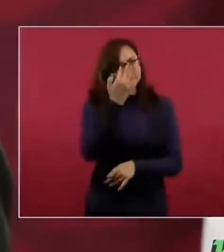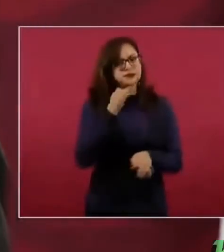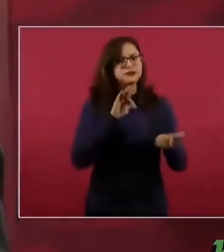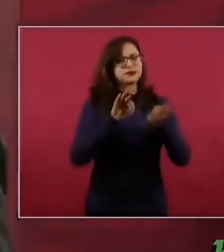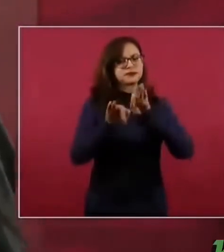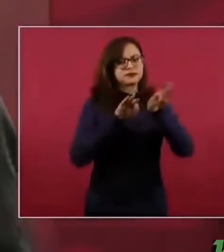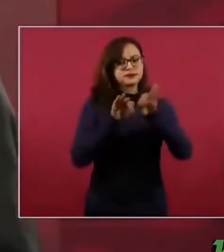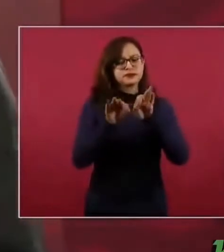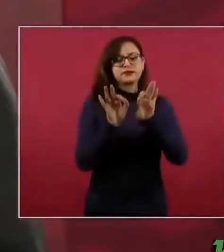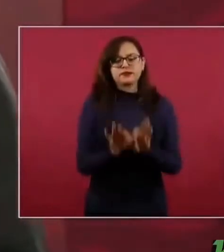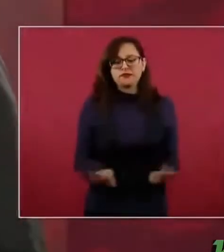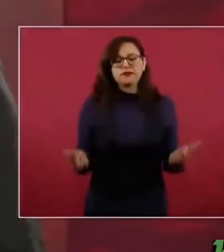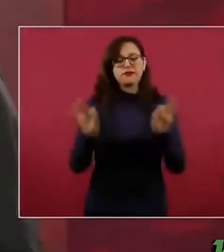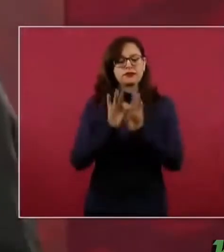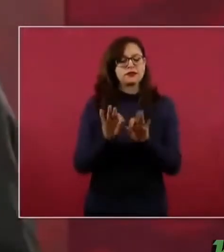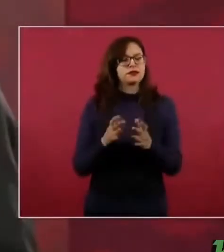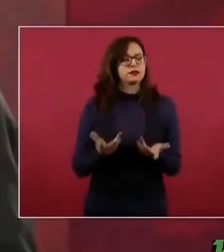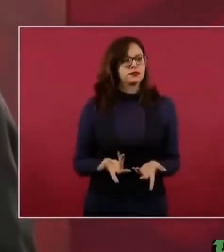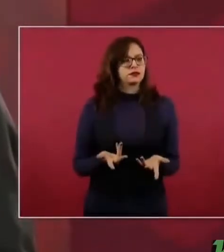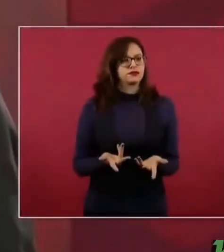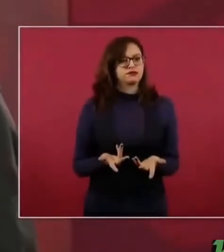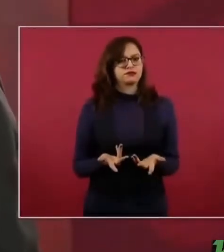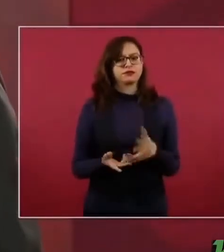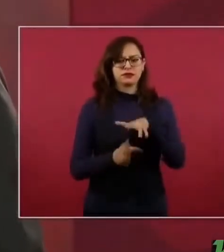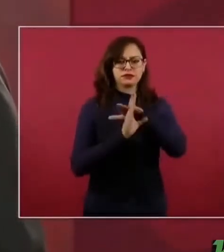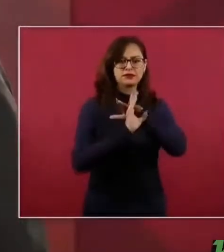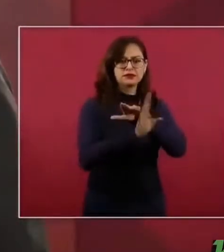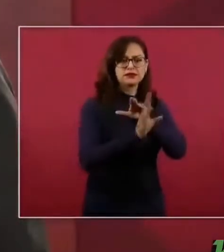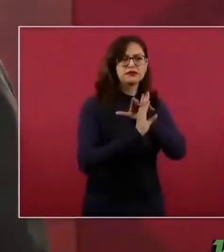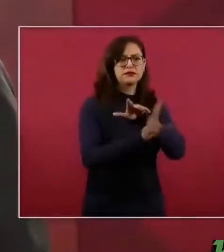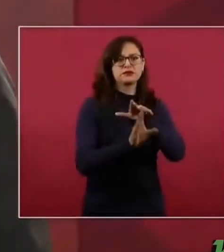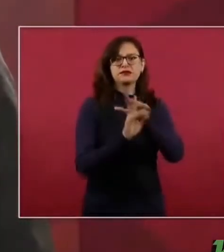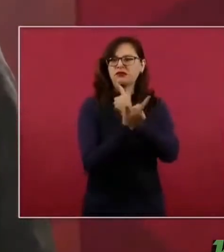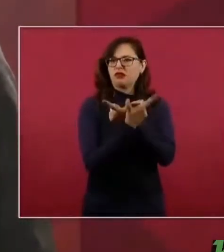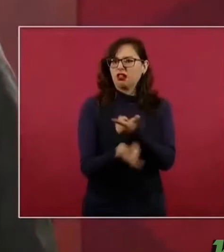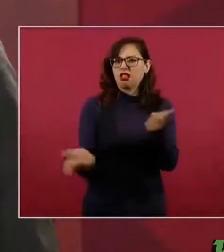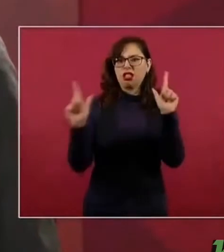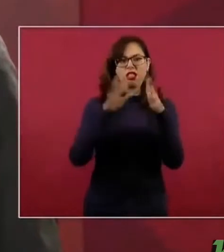que se ordene ello luego migratorio